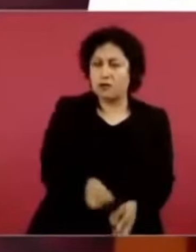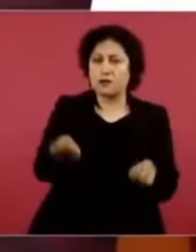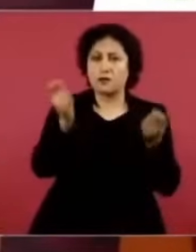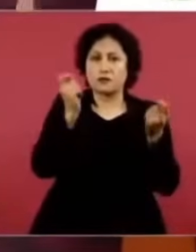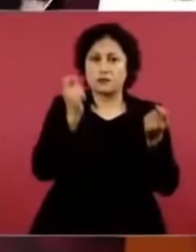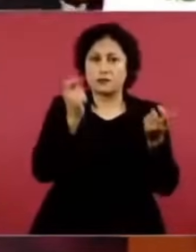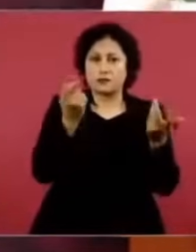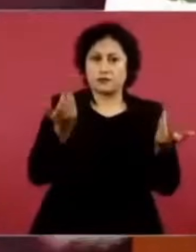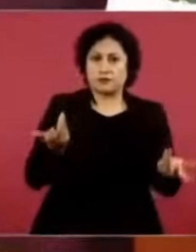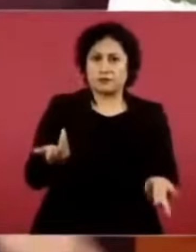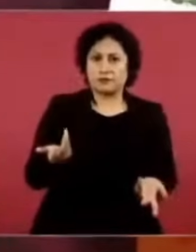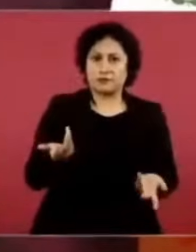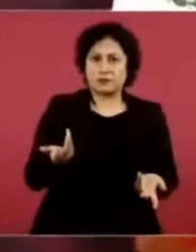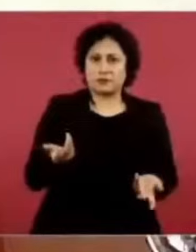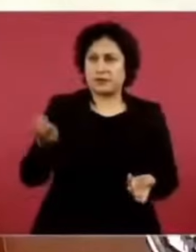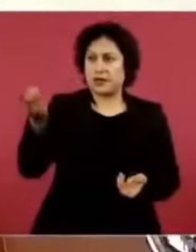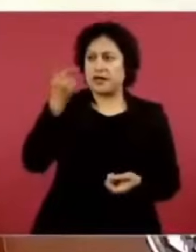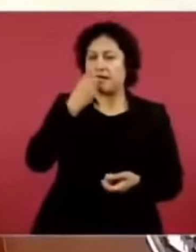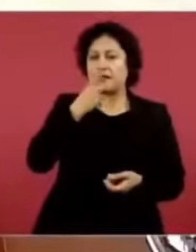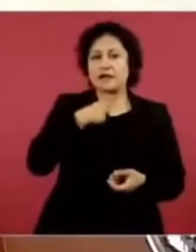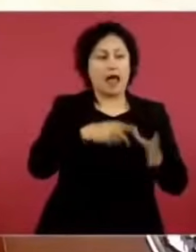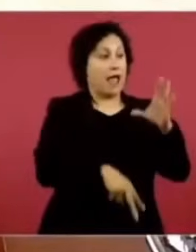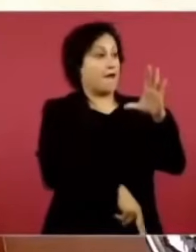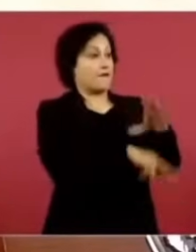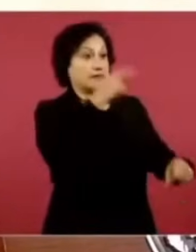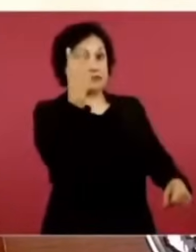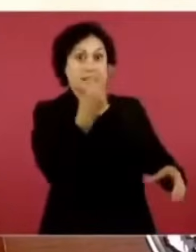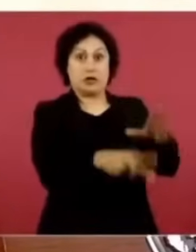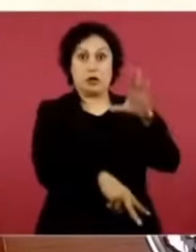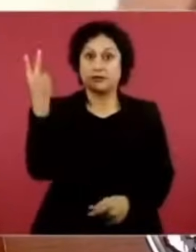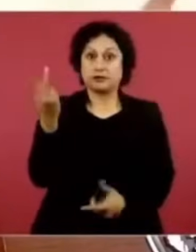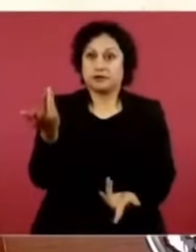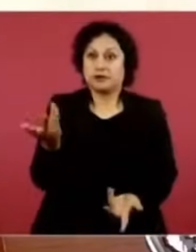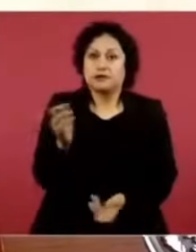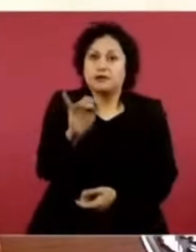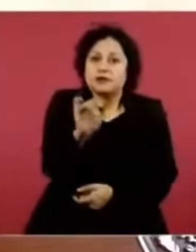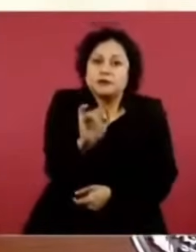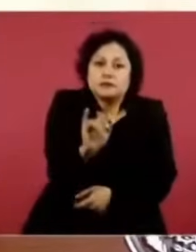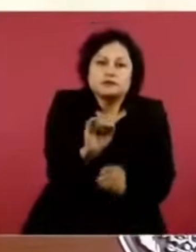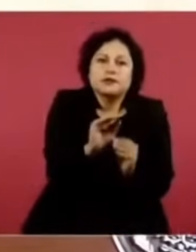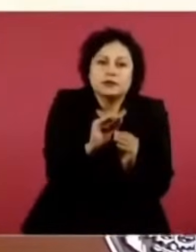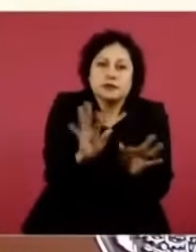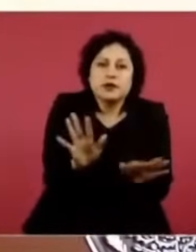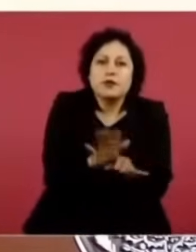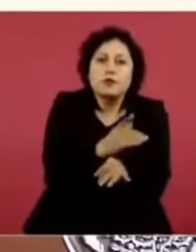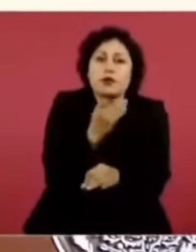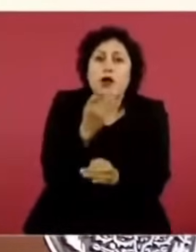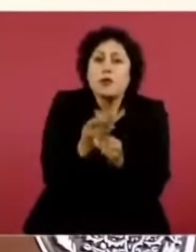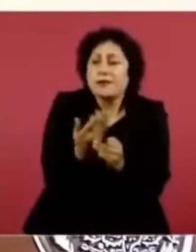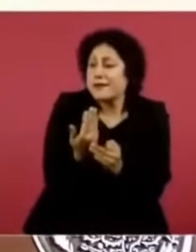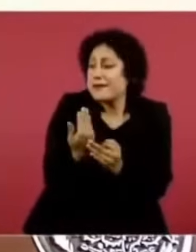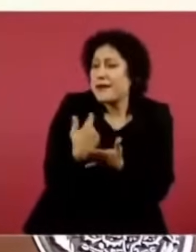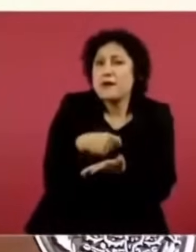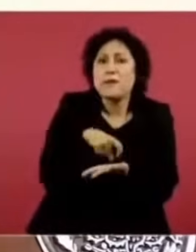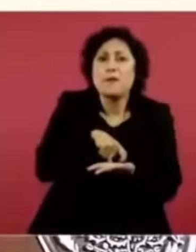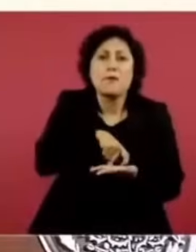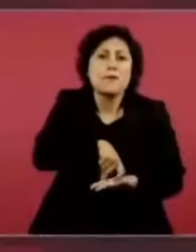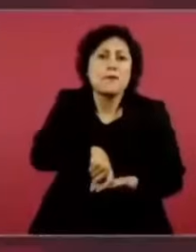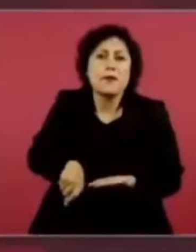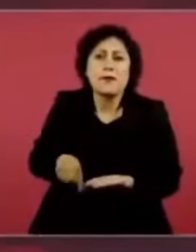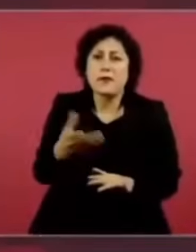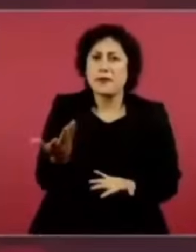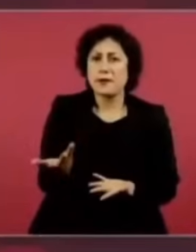está vacío. Pues sí, está vacío. Porque vamos a adquirir. Porque se hizo